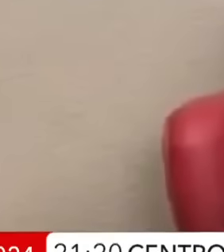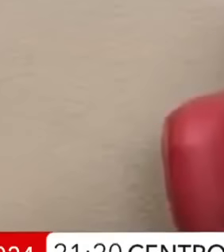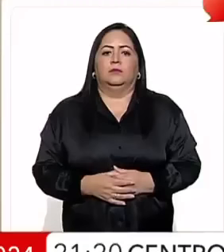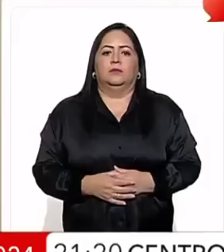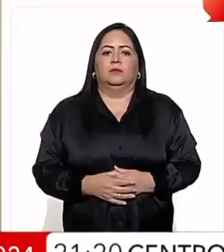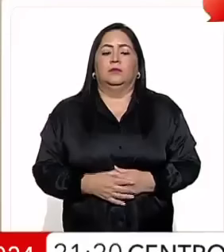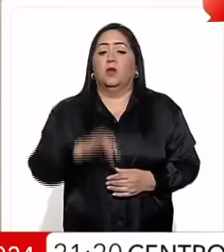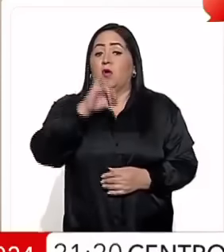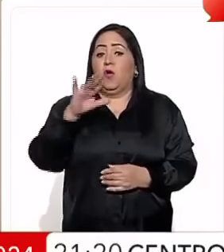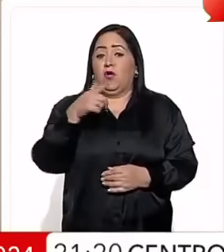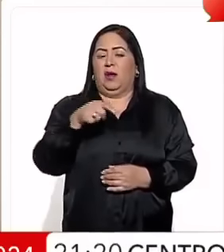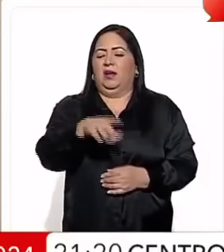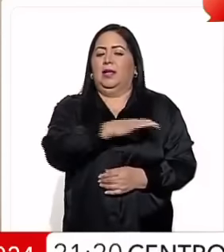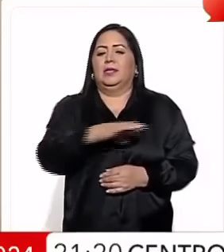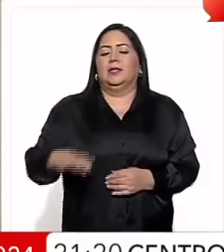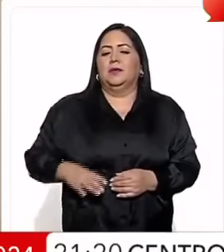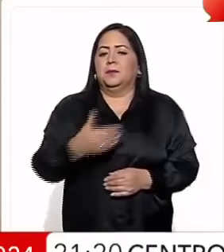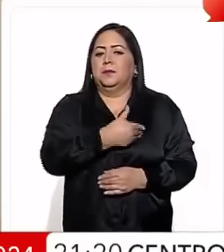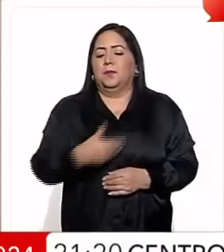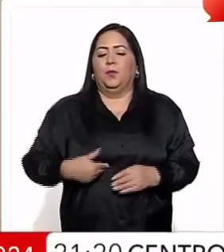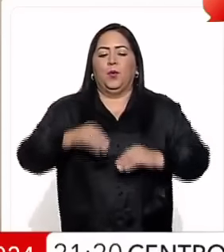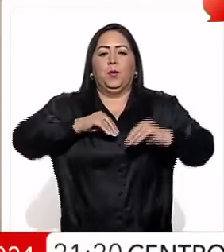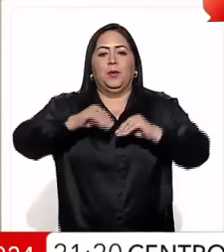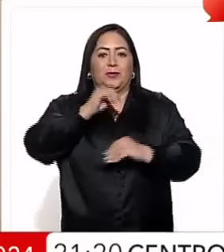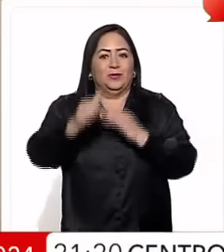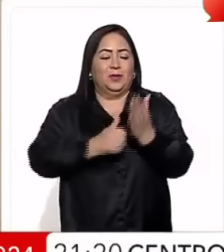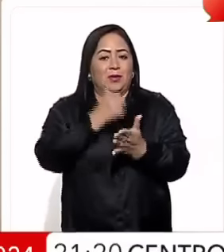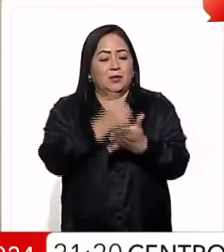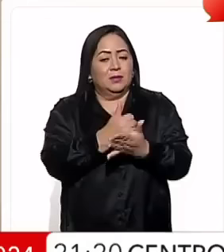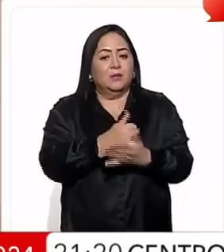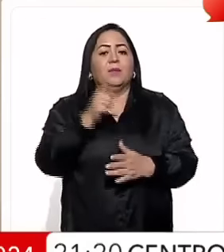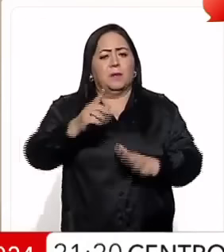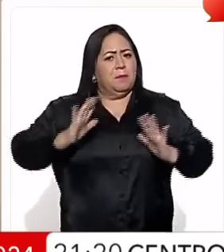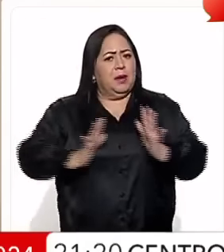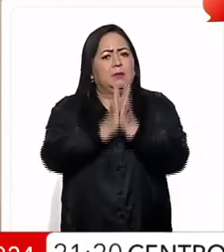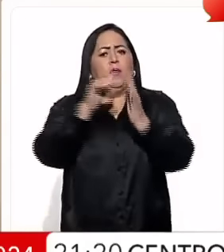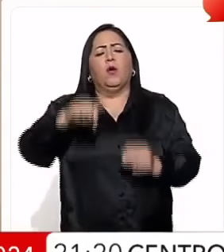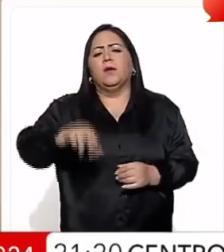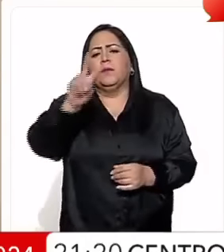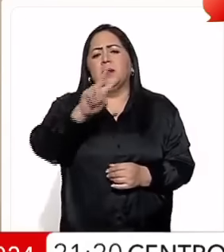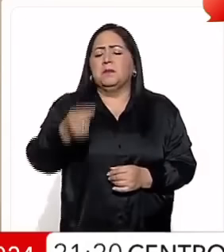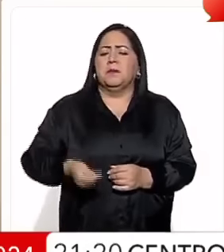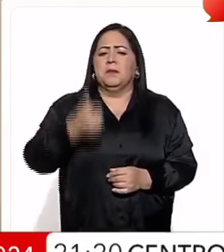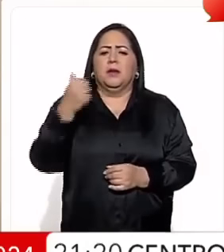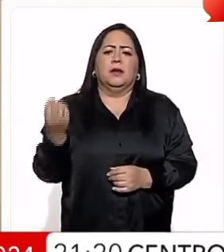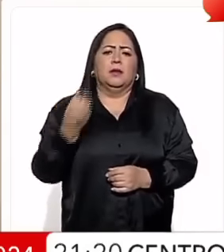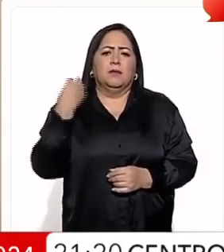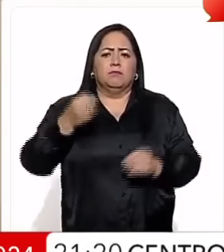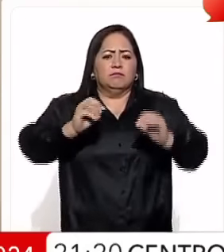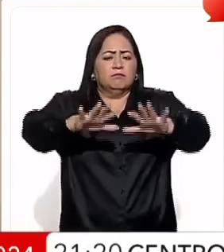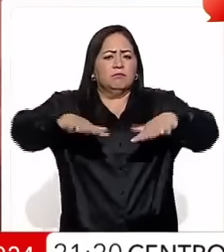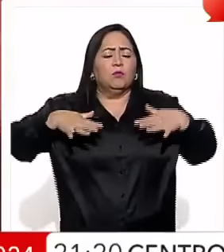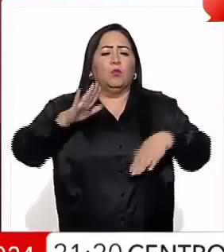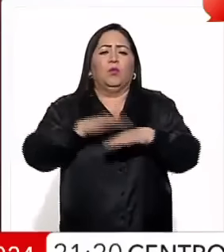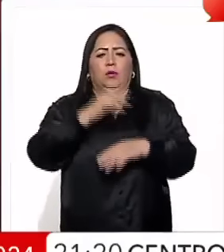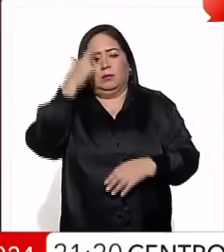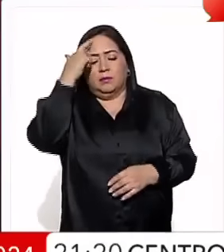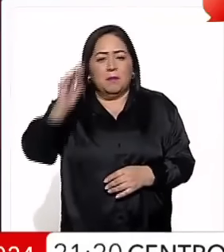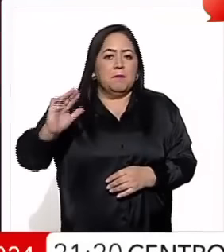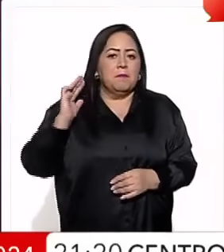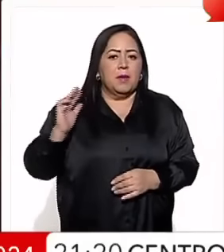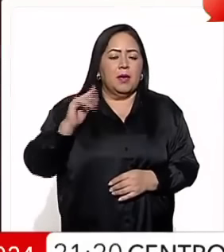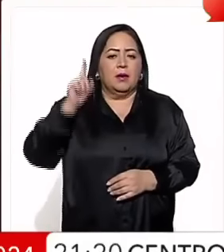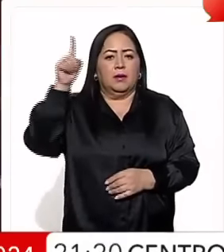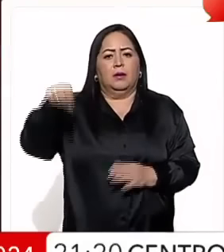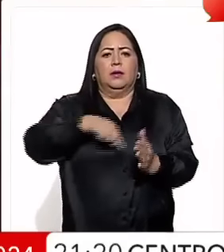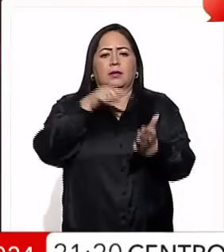Jorge Álvarez Máynez, candidato presidencial de Movimiento Ciudadano, participó este viernes en su primer evento público luego de la tragedia en San Pedro